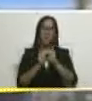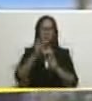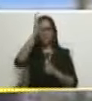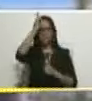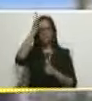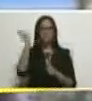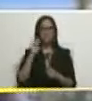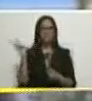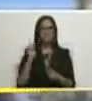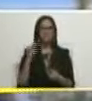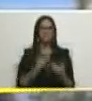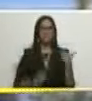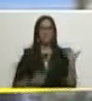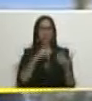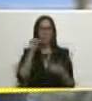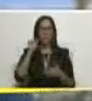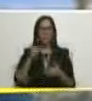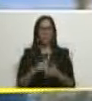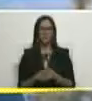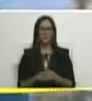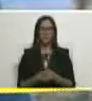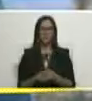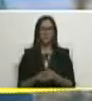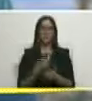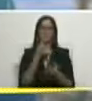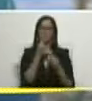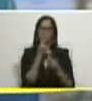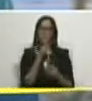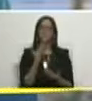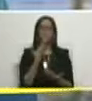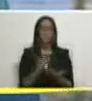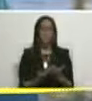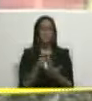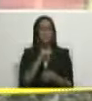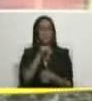falconiano y venezolano, presidente Nicolás Maduro. Bueno, gracias a ustedes.